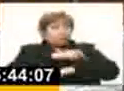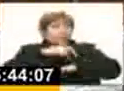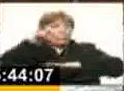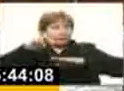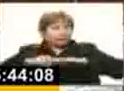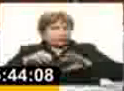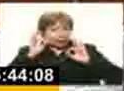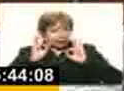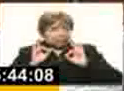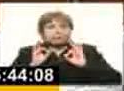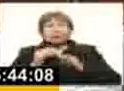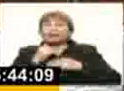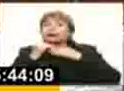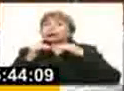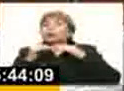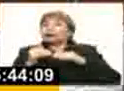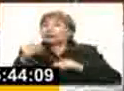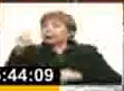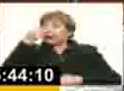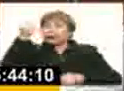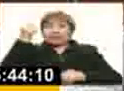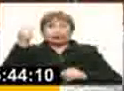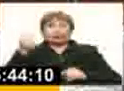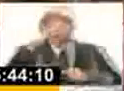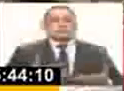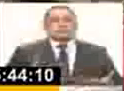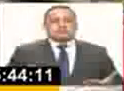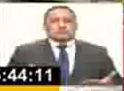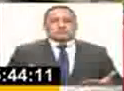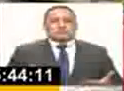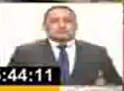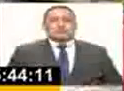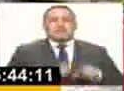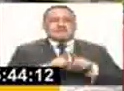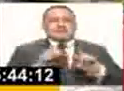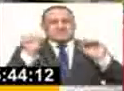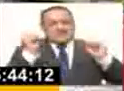de primer nivel pero le ganó la imposición del cerro